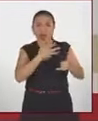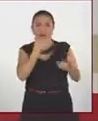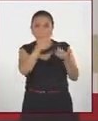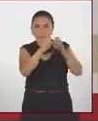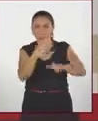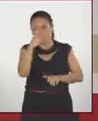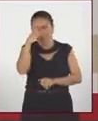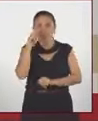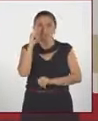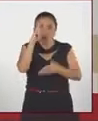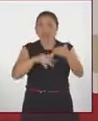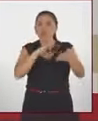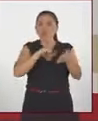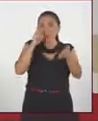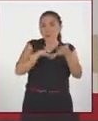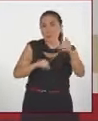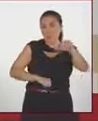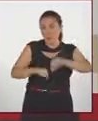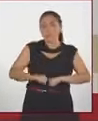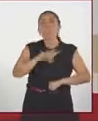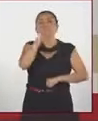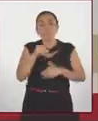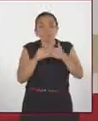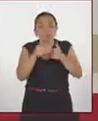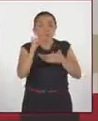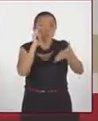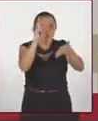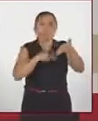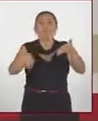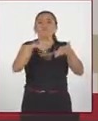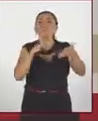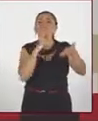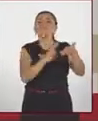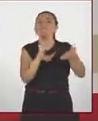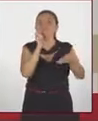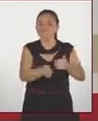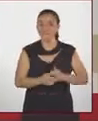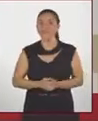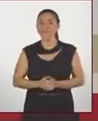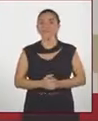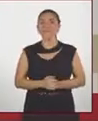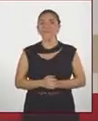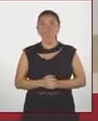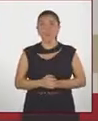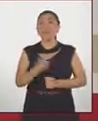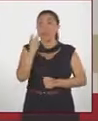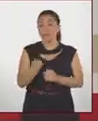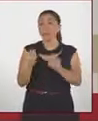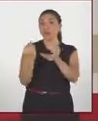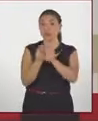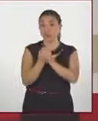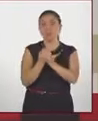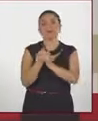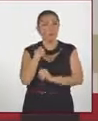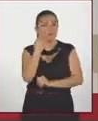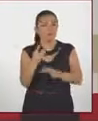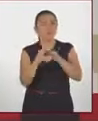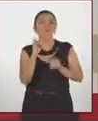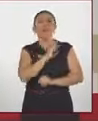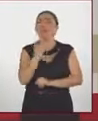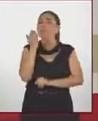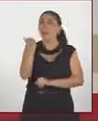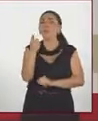enlace para ingresar a esta actividad. Más adelante revisaremos sus respuestas. Para este seminario, les platico, pueden solicitar